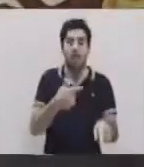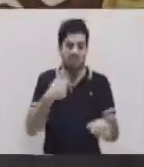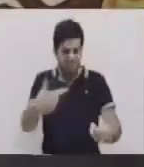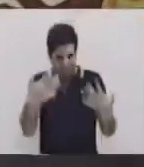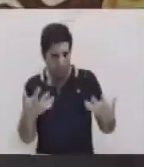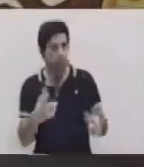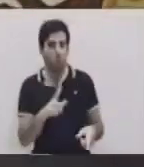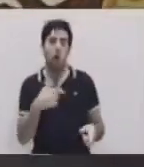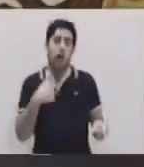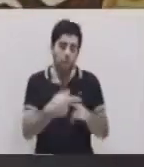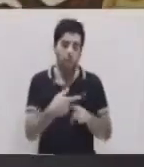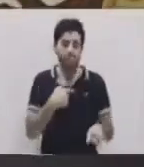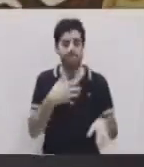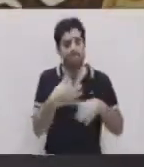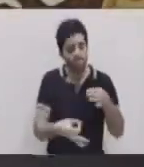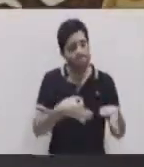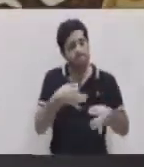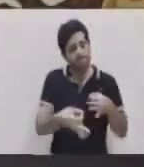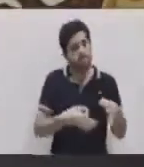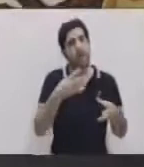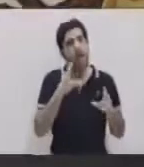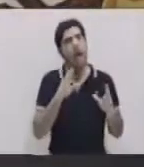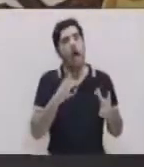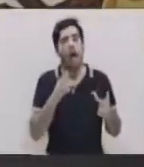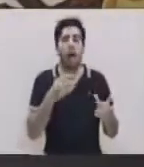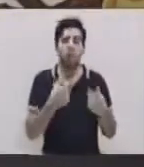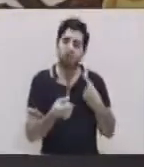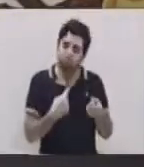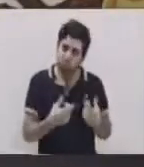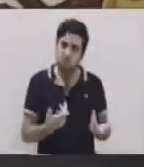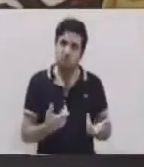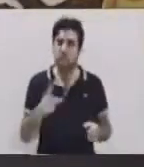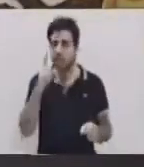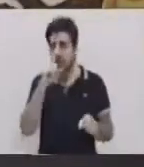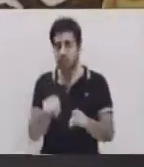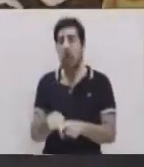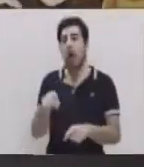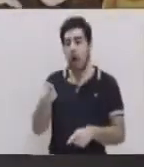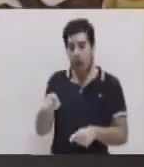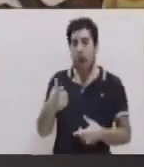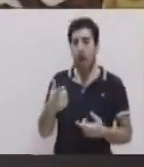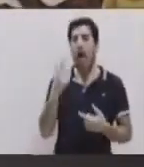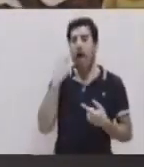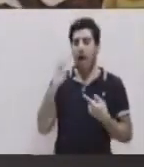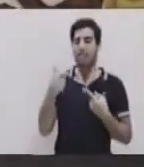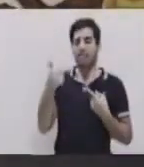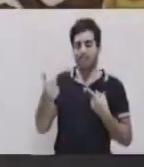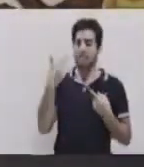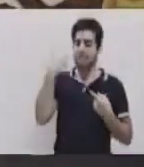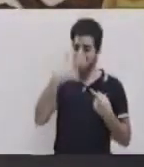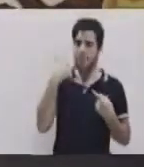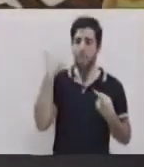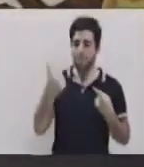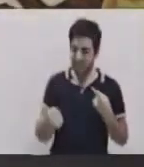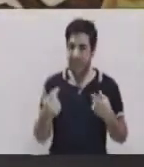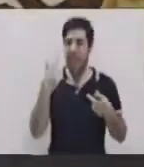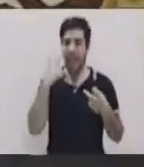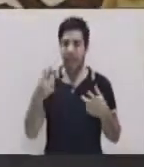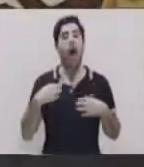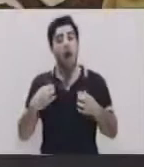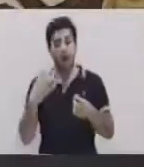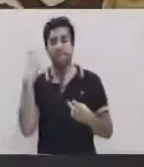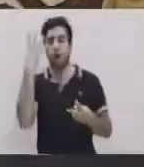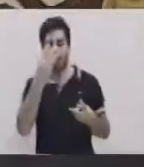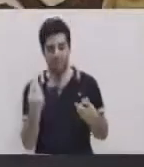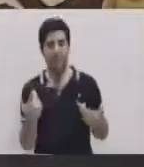otra es como conocerlos, afirmarlos, validar su autoestima. Eso hace que nuestros hijos crezcan de una